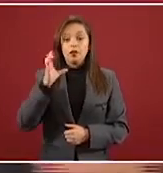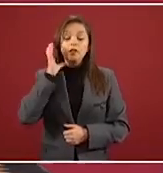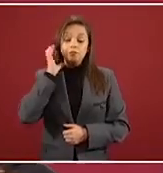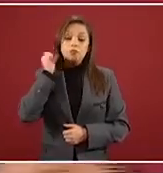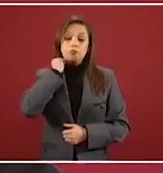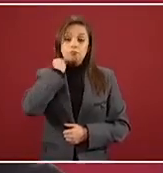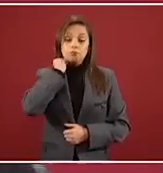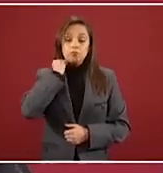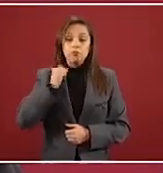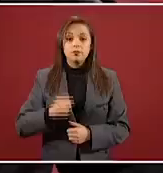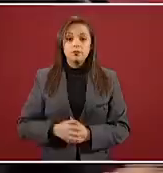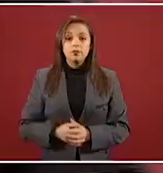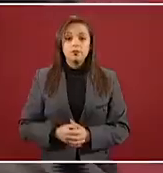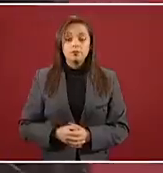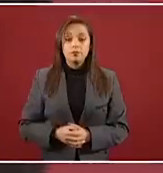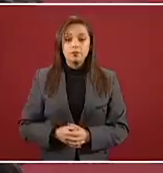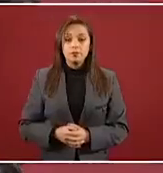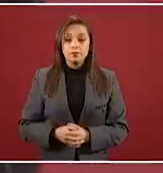se le